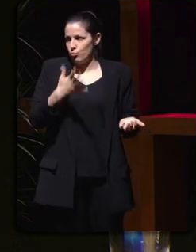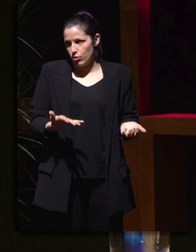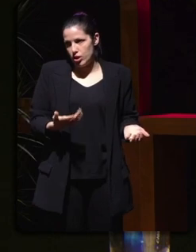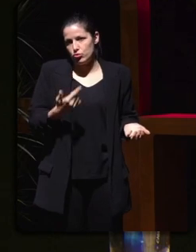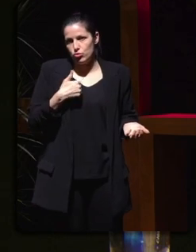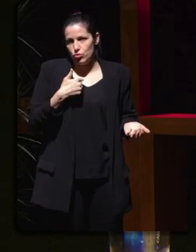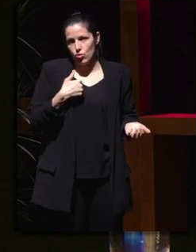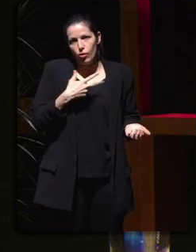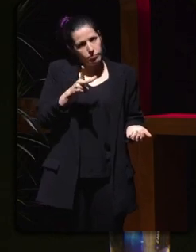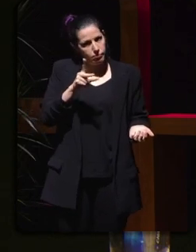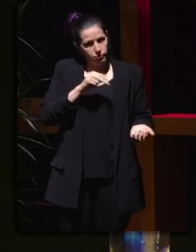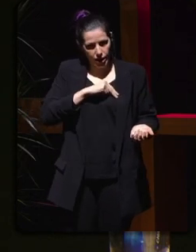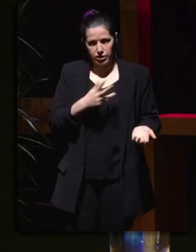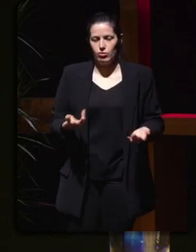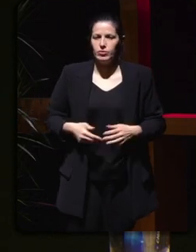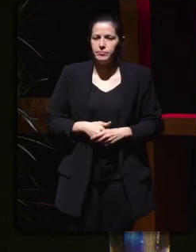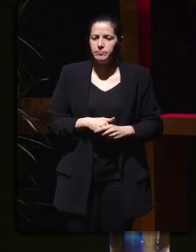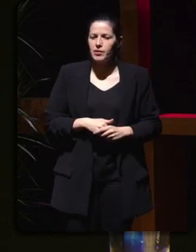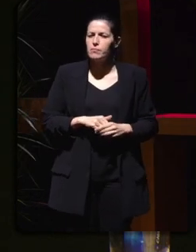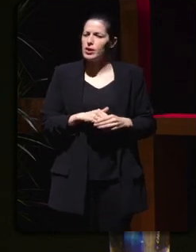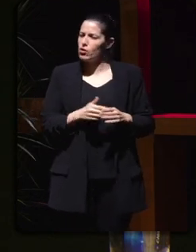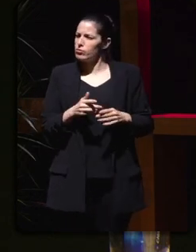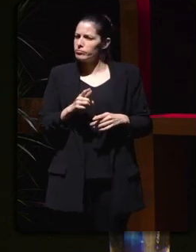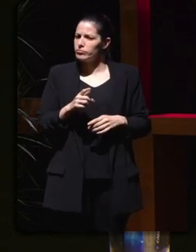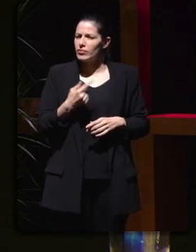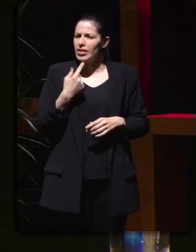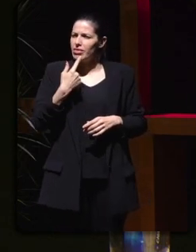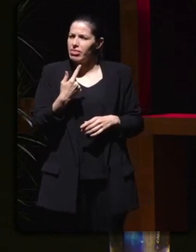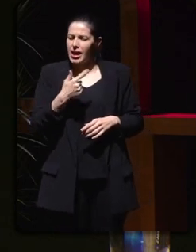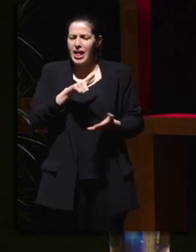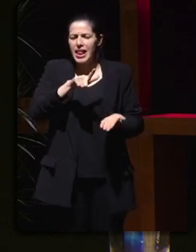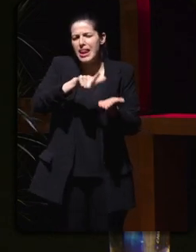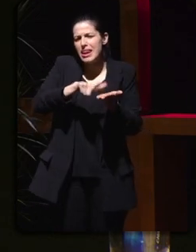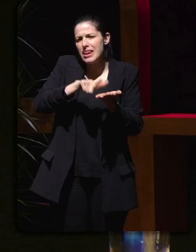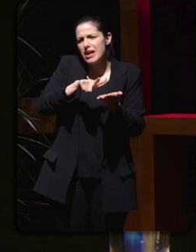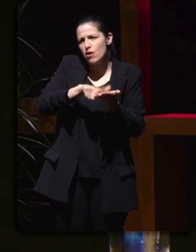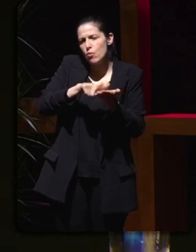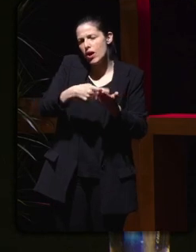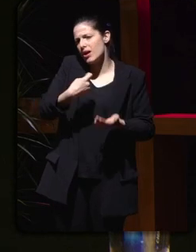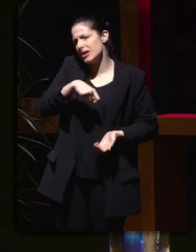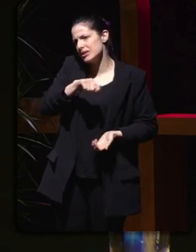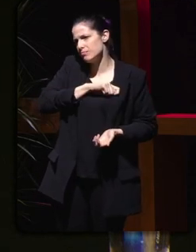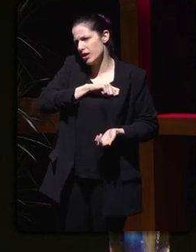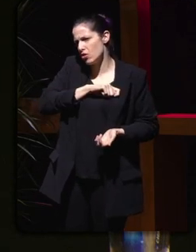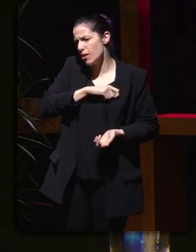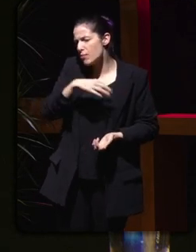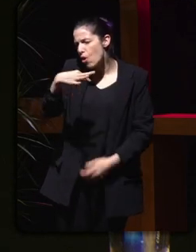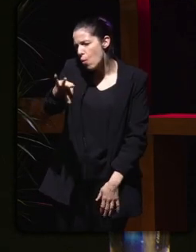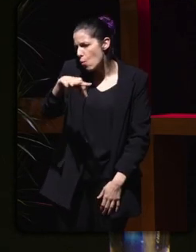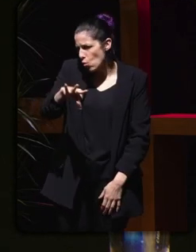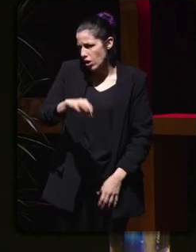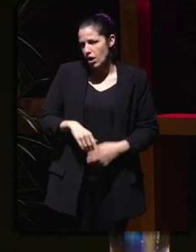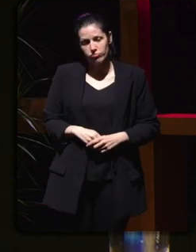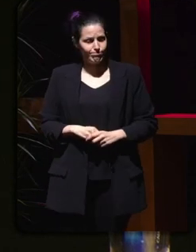mérito pero es que encima la llaman lengua española cuando no es la lengua no es la única lengua española y